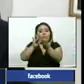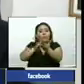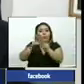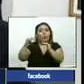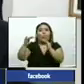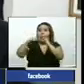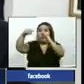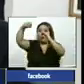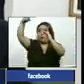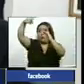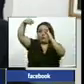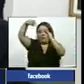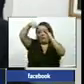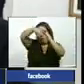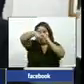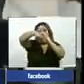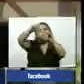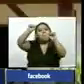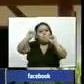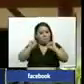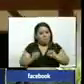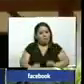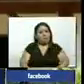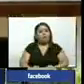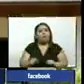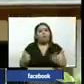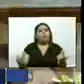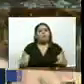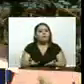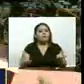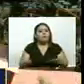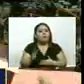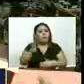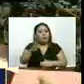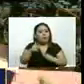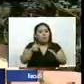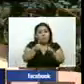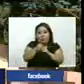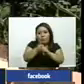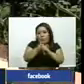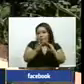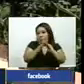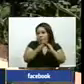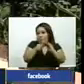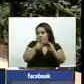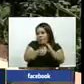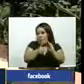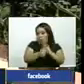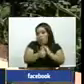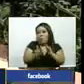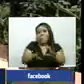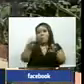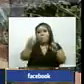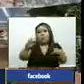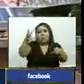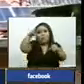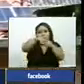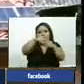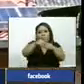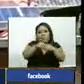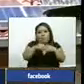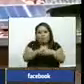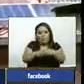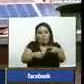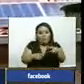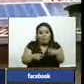sol, ser básicamente utilizada en parte para su propia residencia, ser almacenada por medio de las baterías de